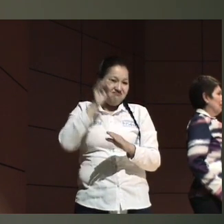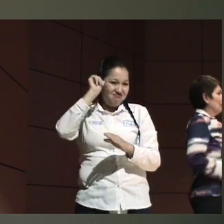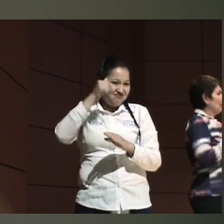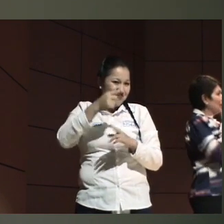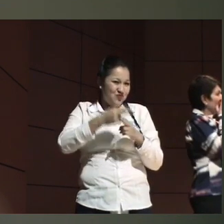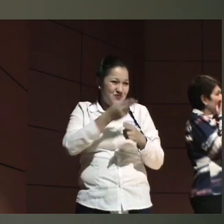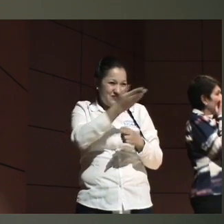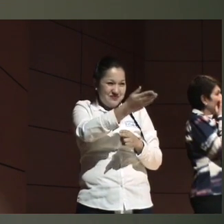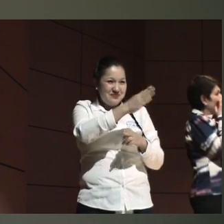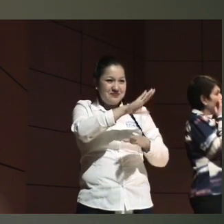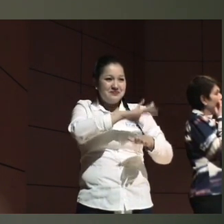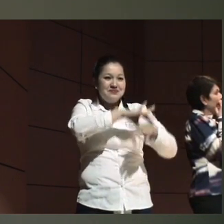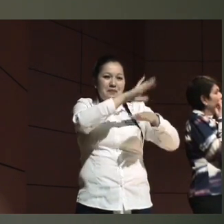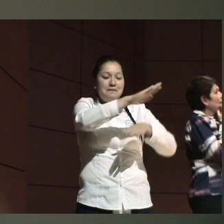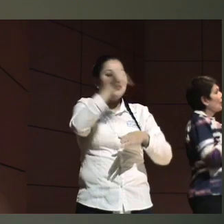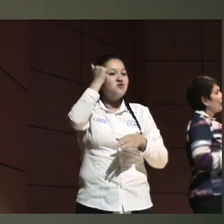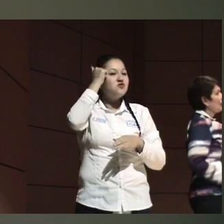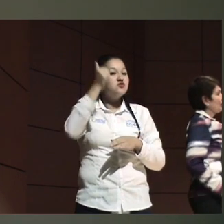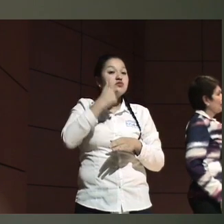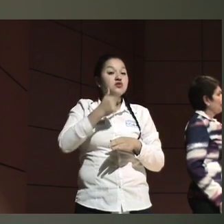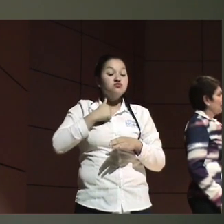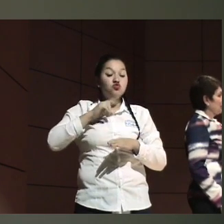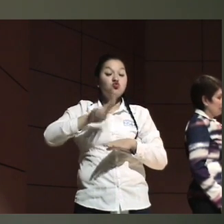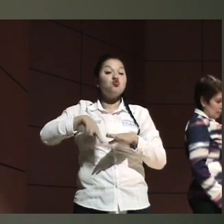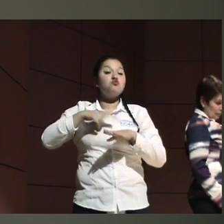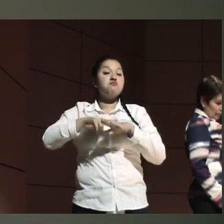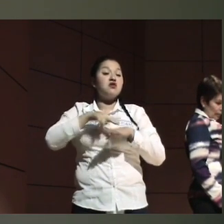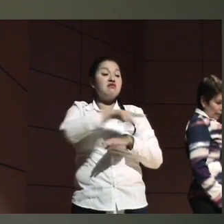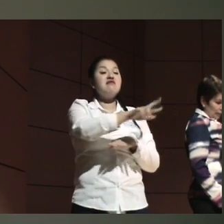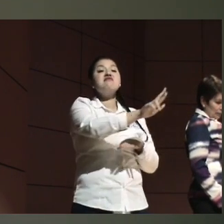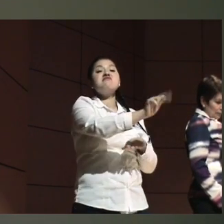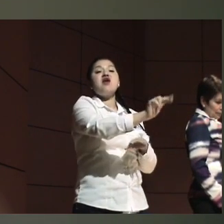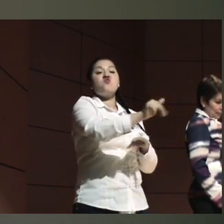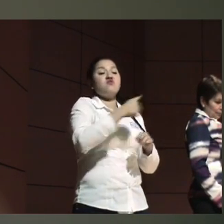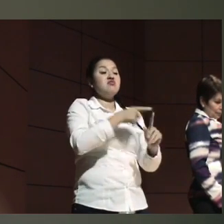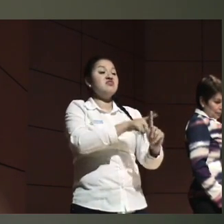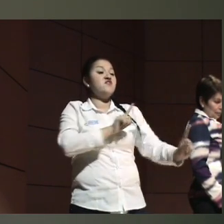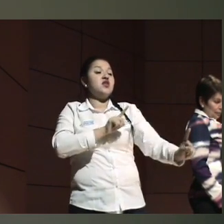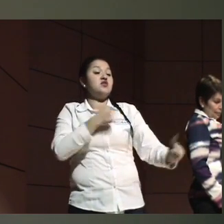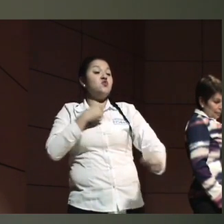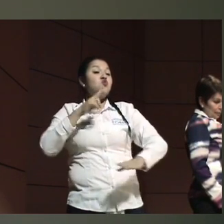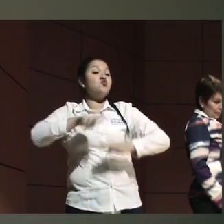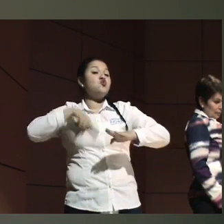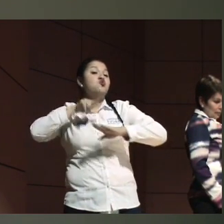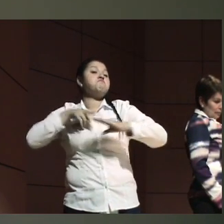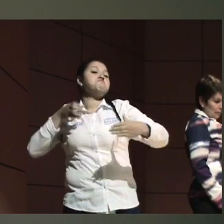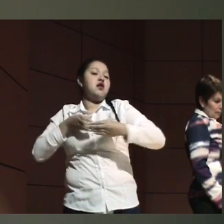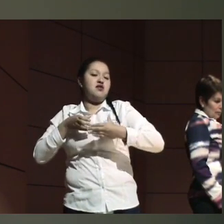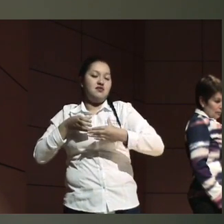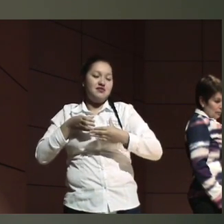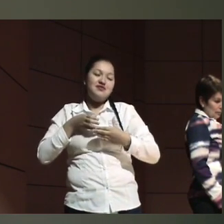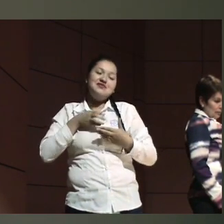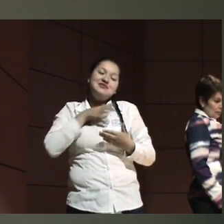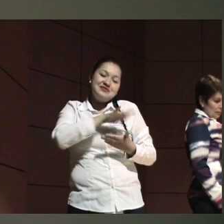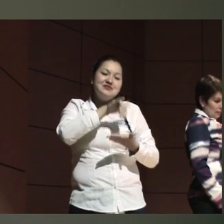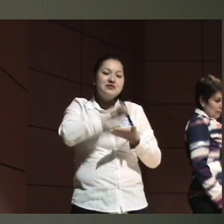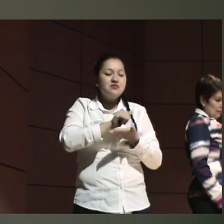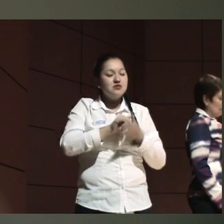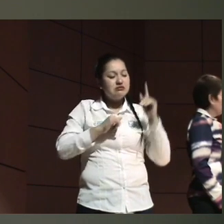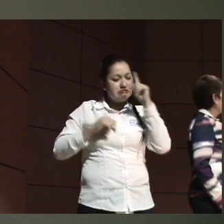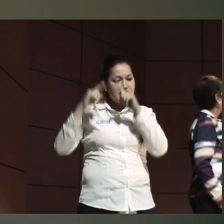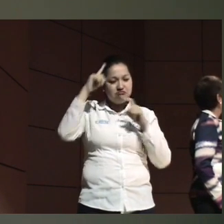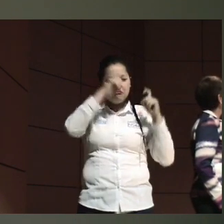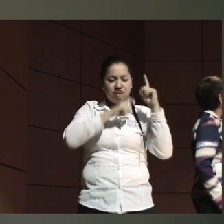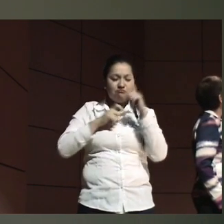doctor ya era hace un momento nos consideramos normales entonces son los ajustes que necesariamente los profesionales tenemos que empezar a hacer